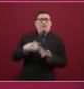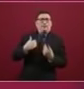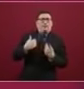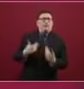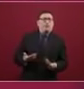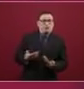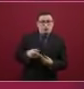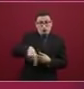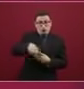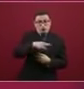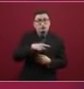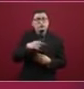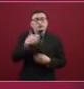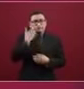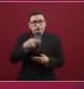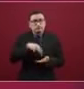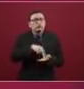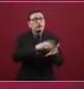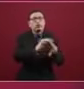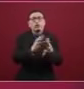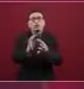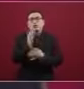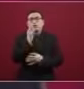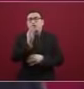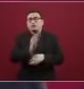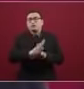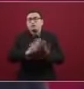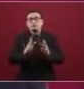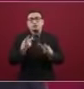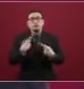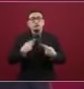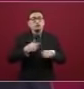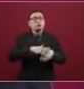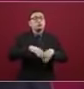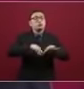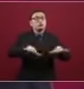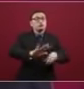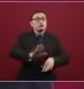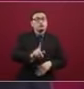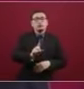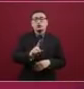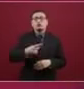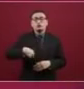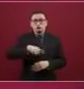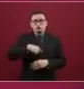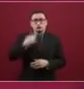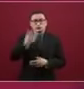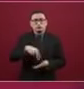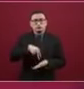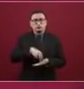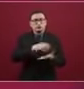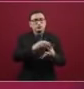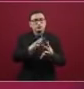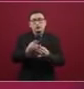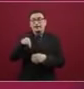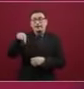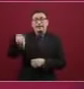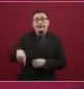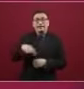ustedes lo sepan o solo para que se entere la gente, sino para que aquí también los